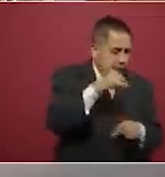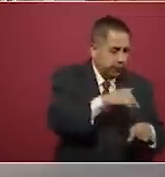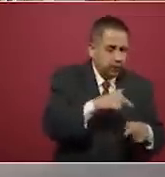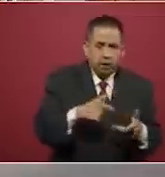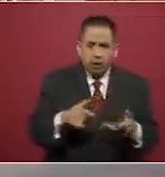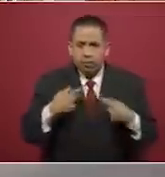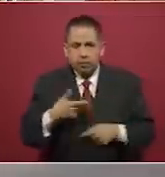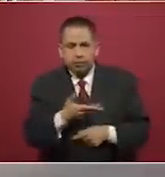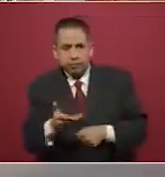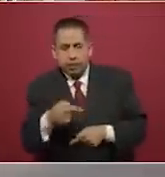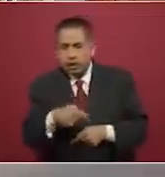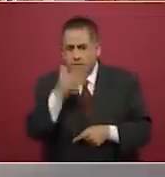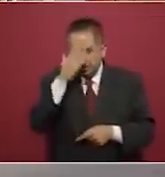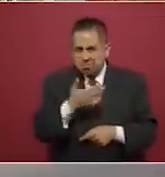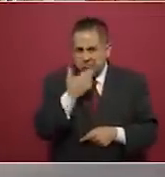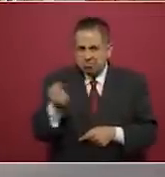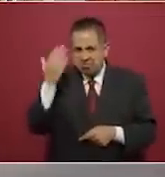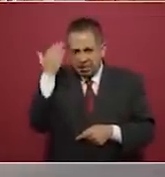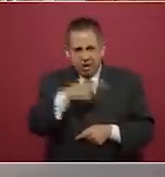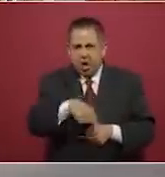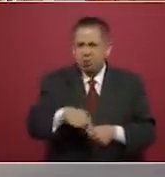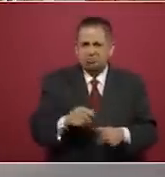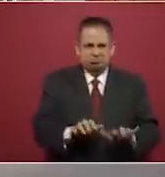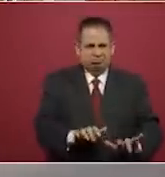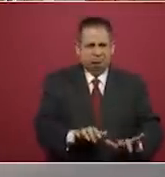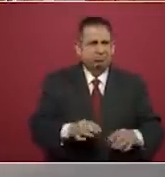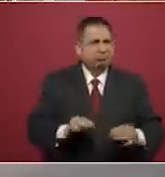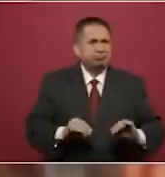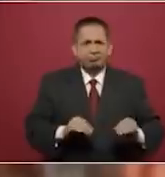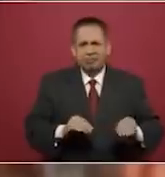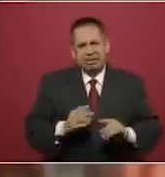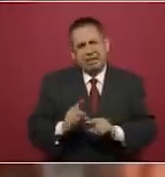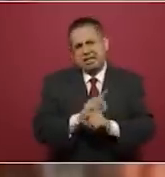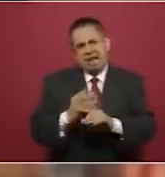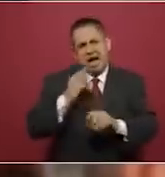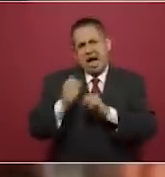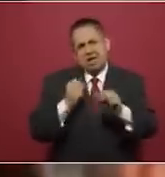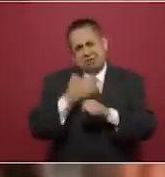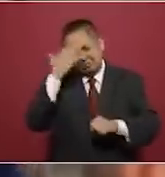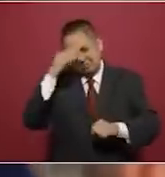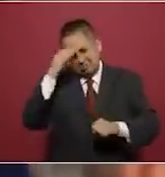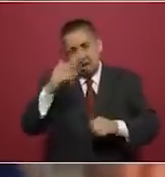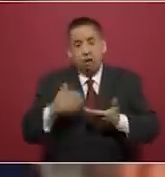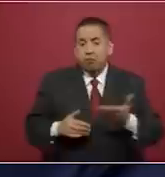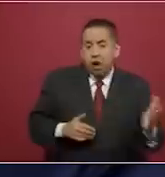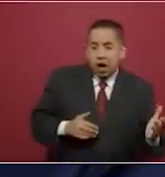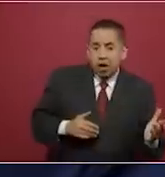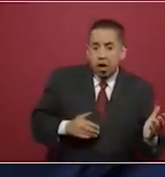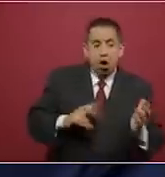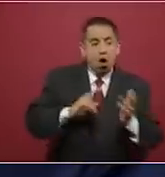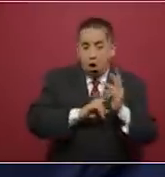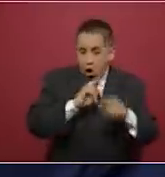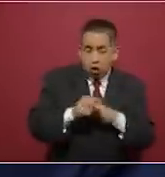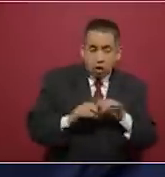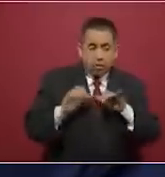este personal que está bien capacitado y que ha manejado estos dispositivos desde hace años van a ser recontratados o se está pensando